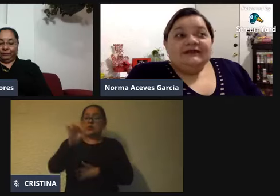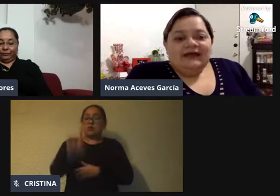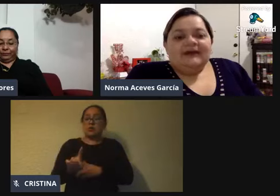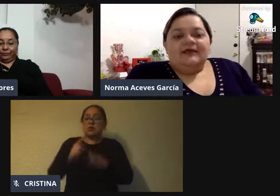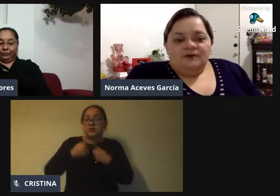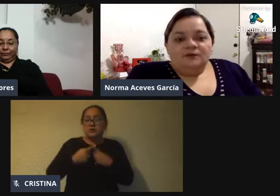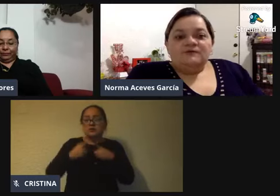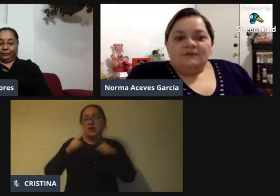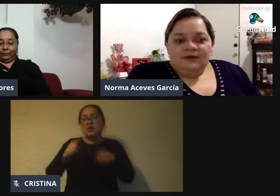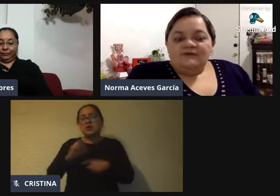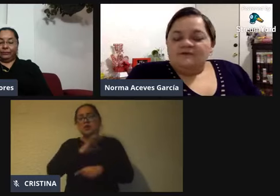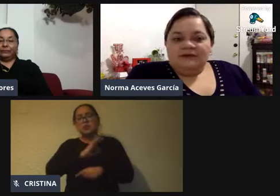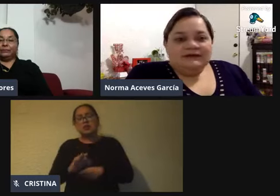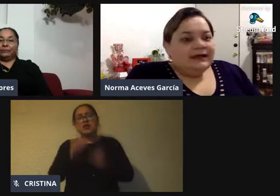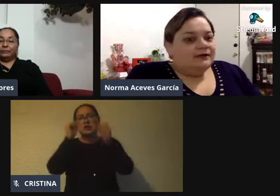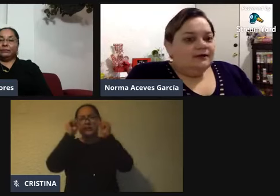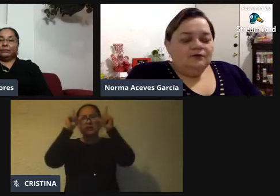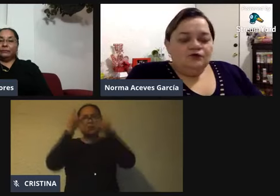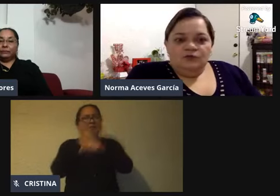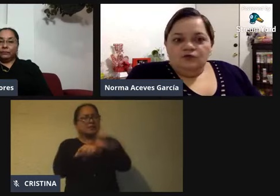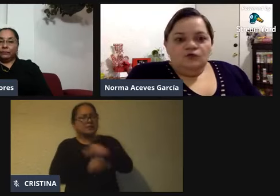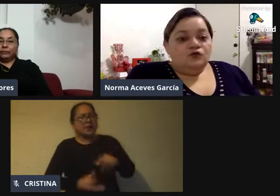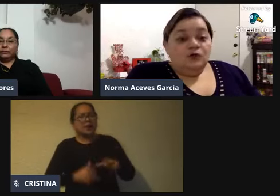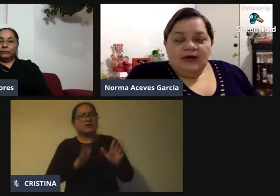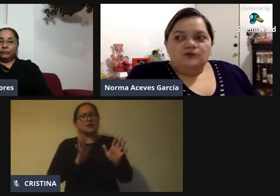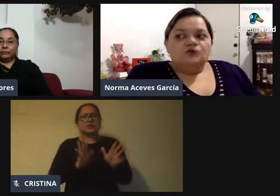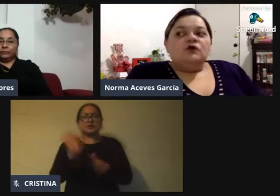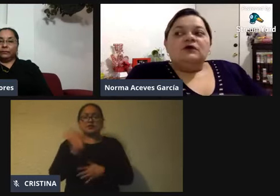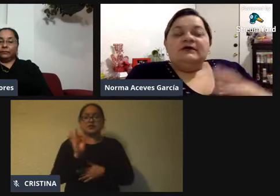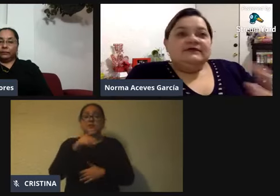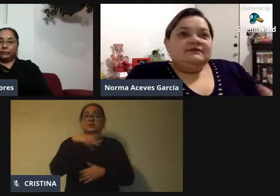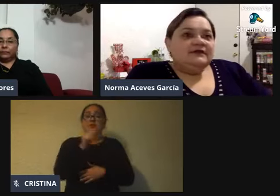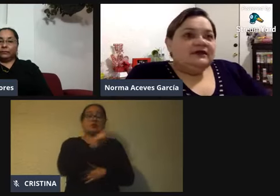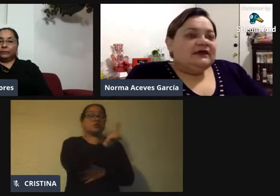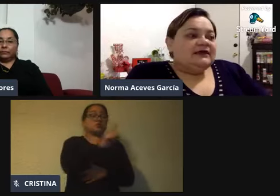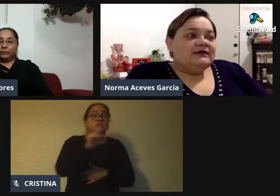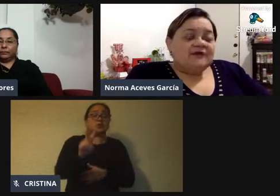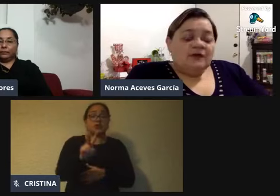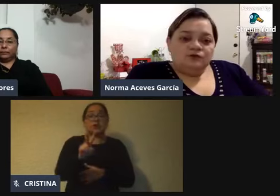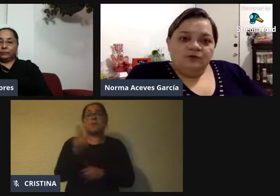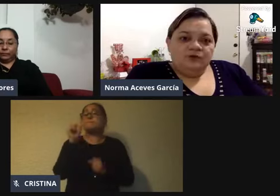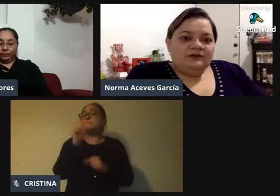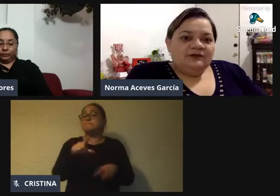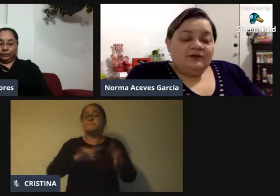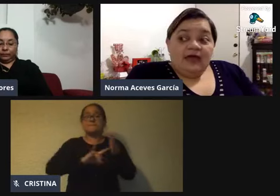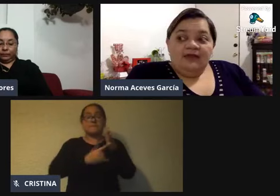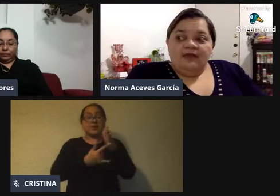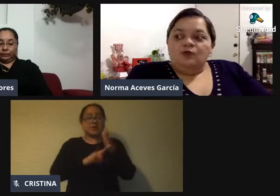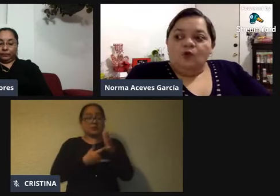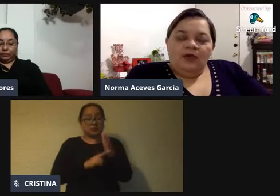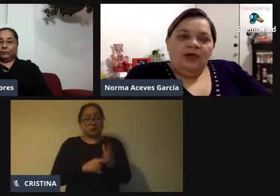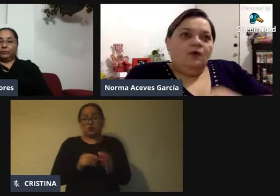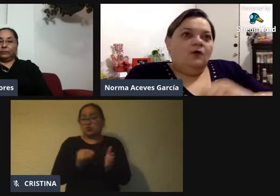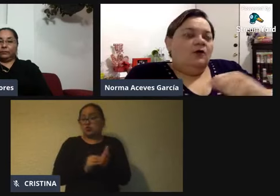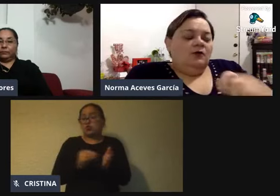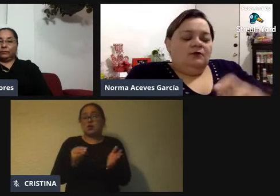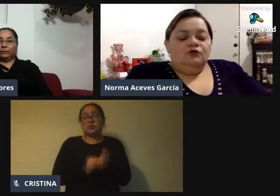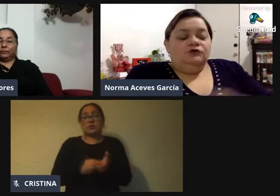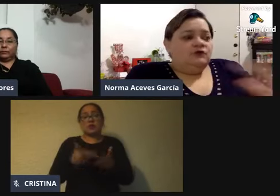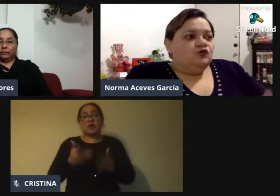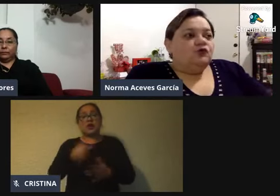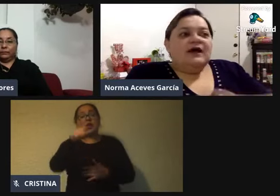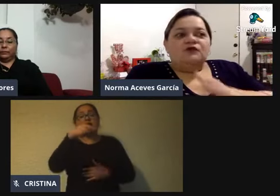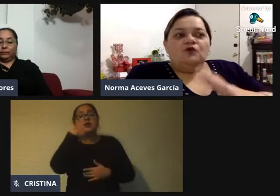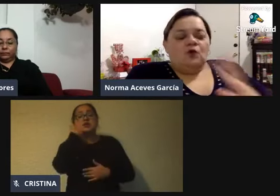sí tratar que de lunes a viernes se mantengan los mismos horarios y si tiene que realizar algún tipo de actividad, algún juego